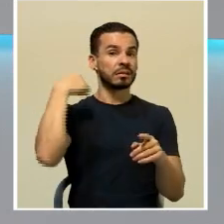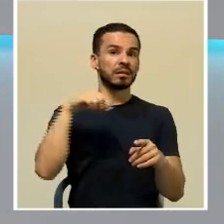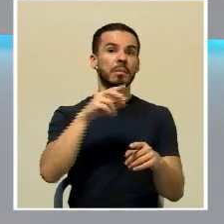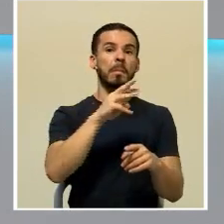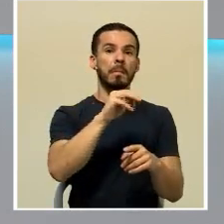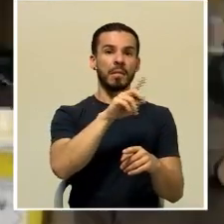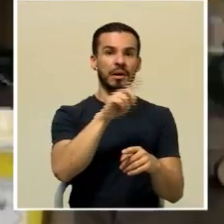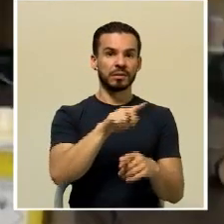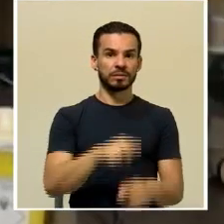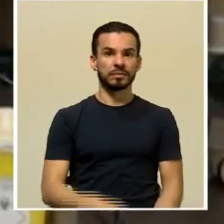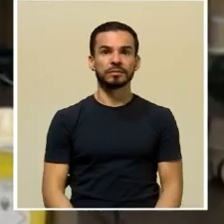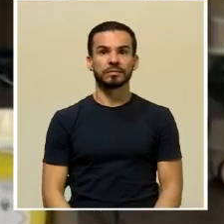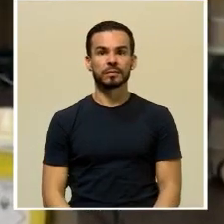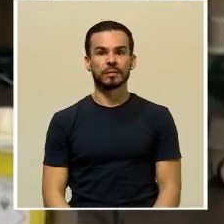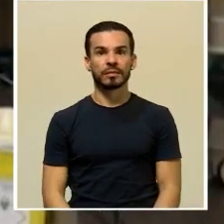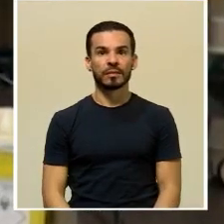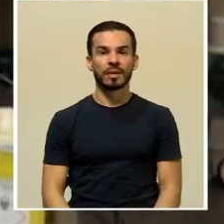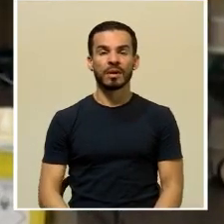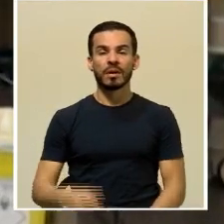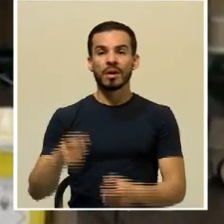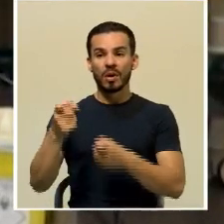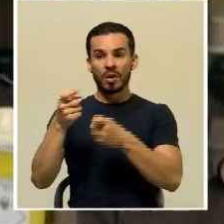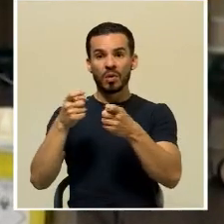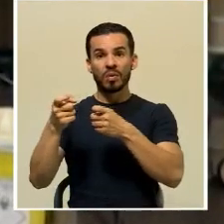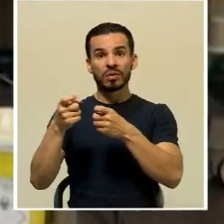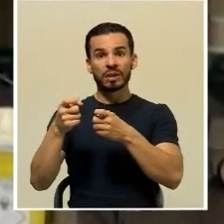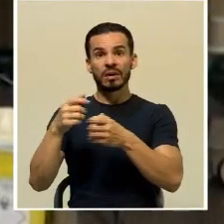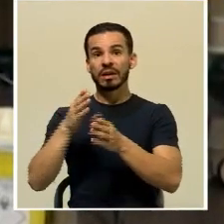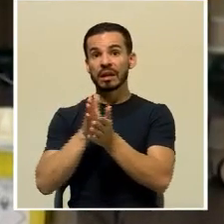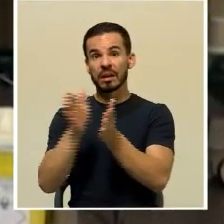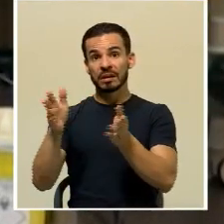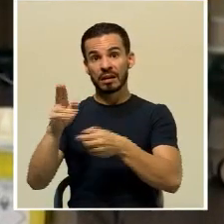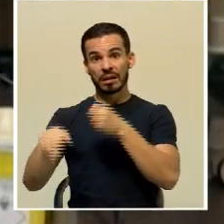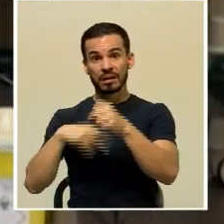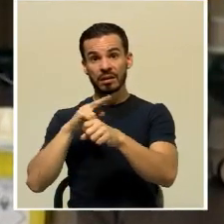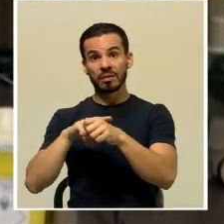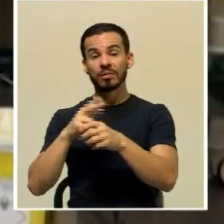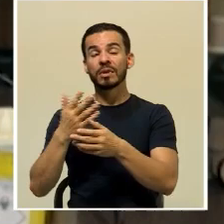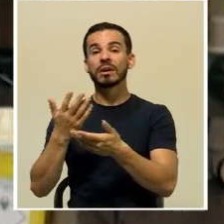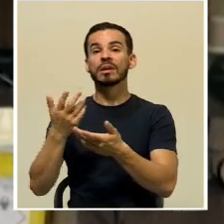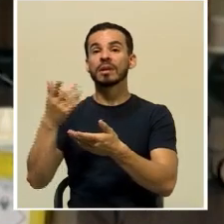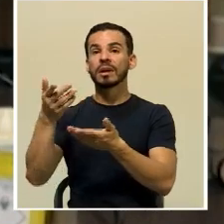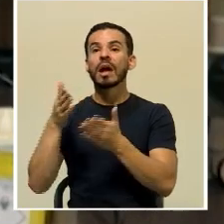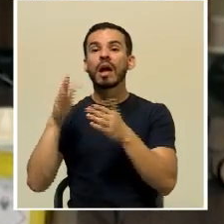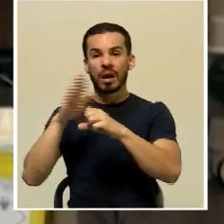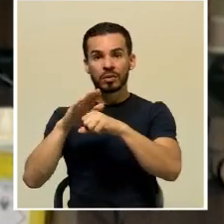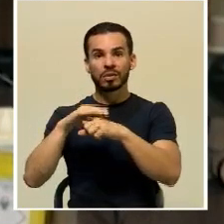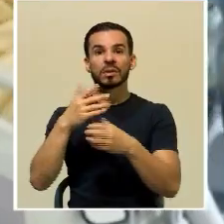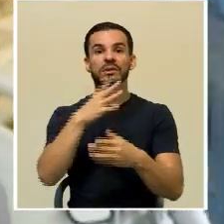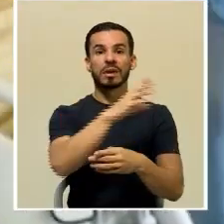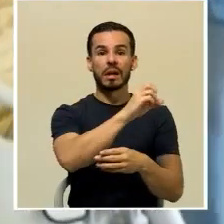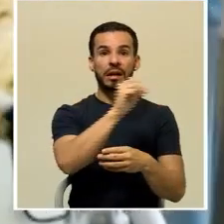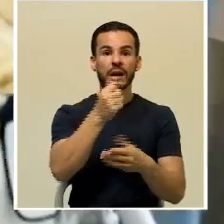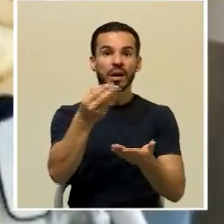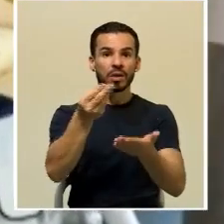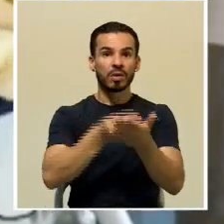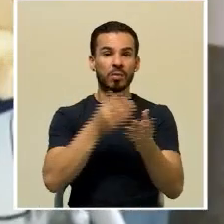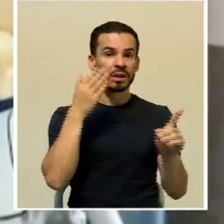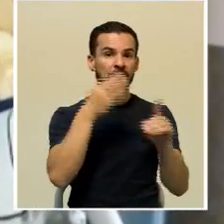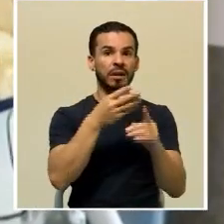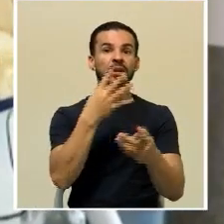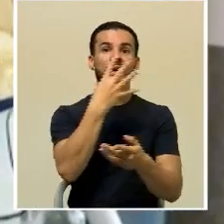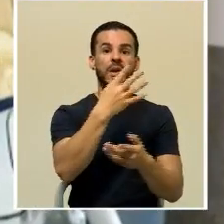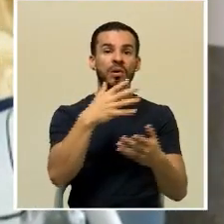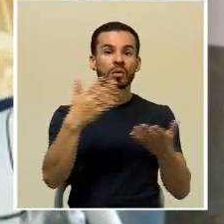marzo. La Contraloría General de la República autorizó a la Caja Costarricense del Seguro Social la compra directa de 4